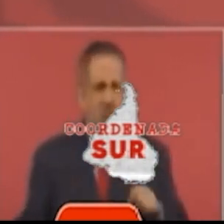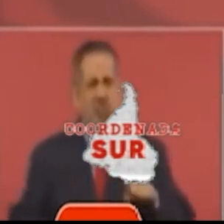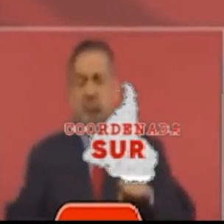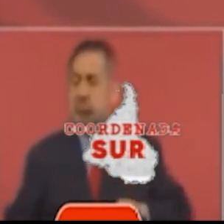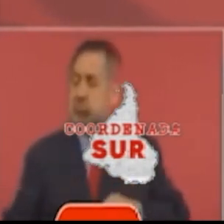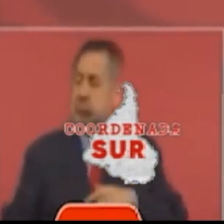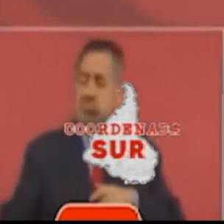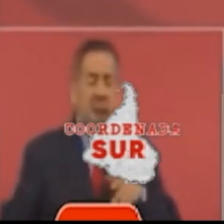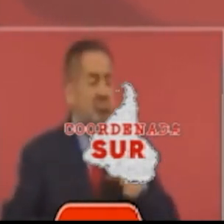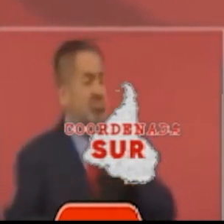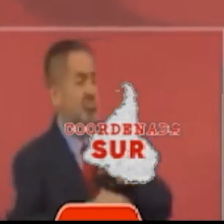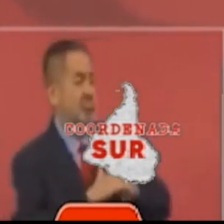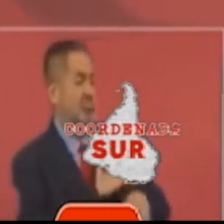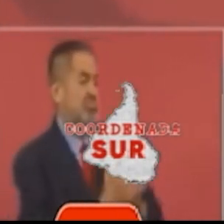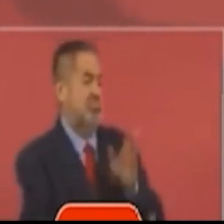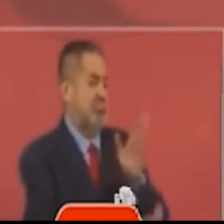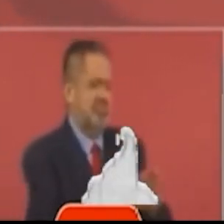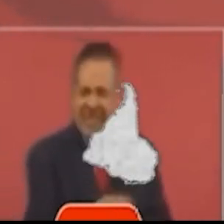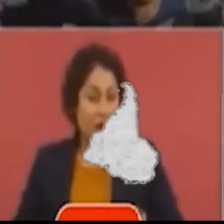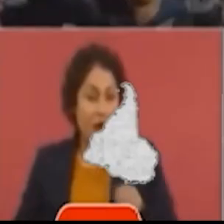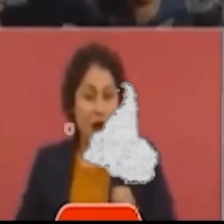prepotencia?